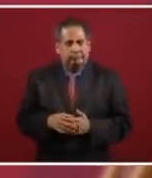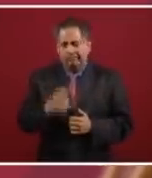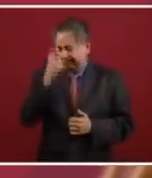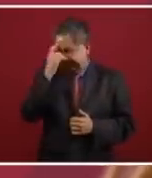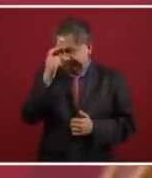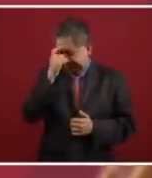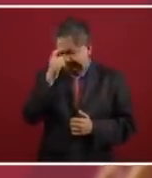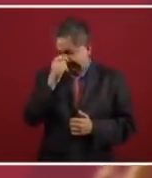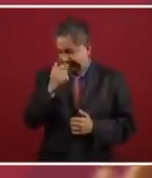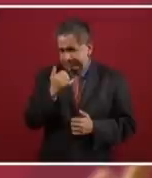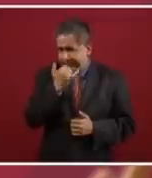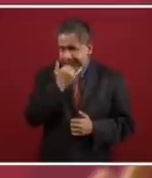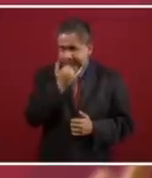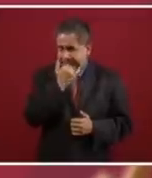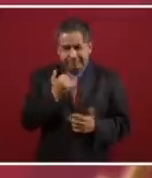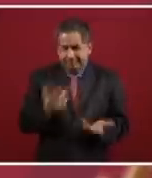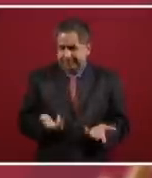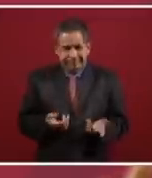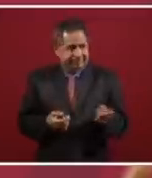irracionales.